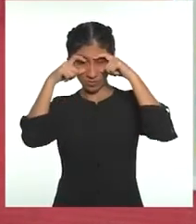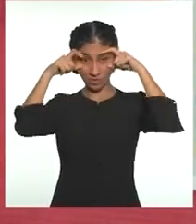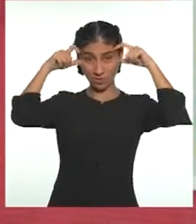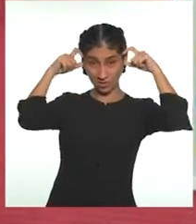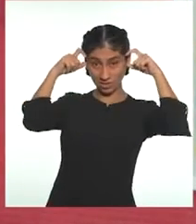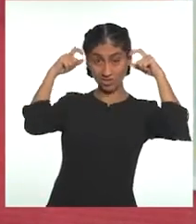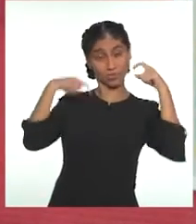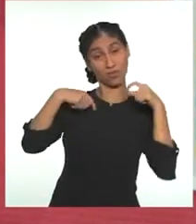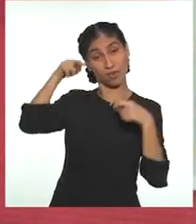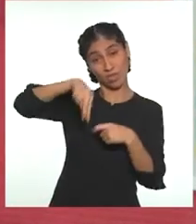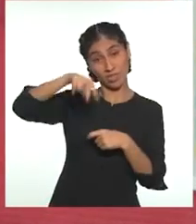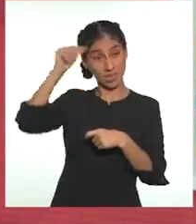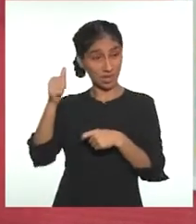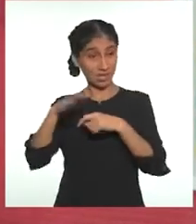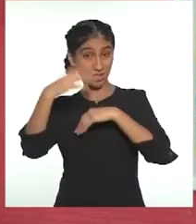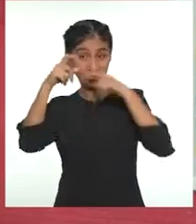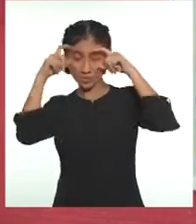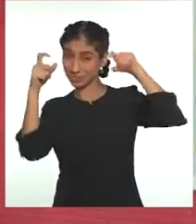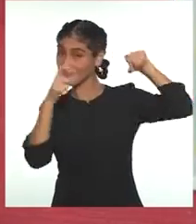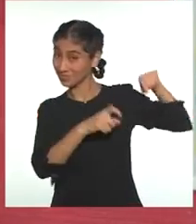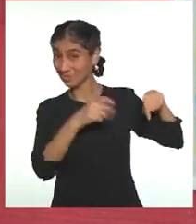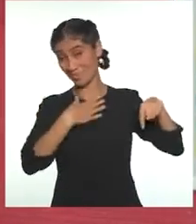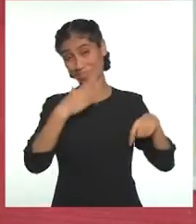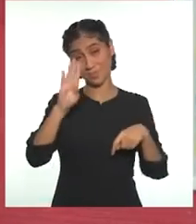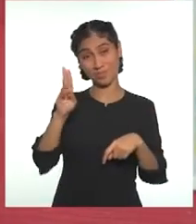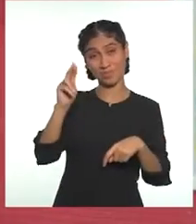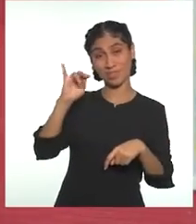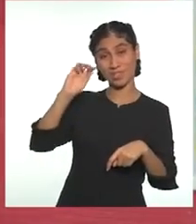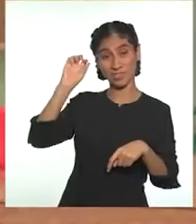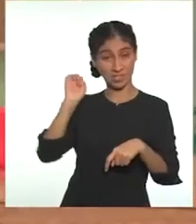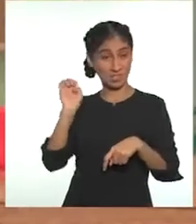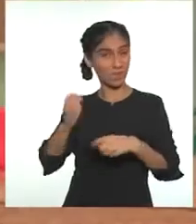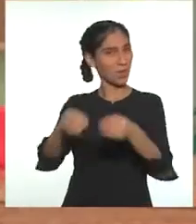con los lentes soy NA? Y cuando no los tengo